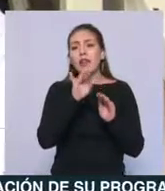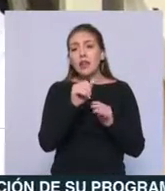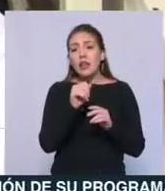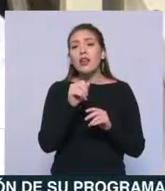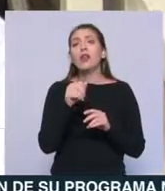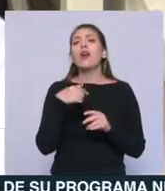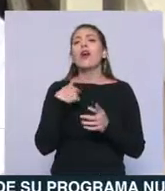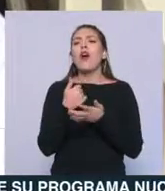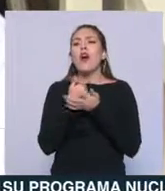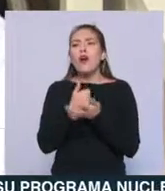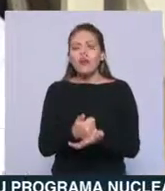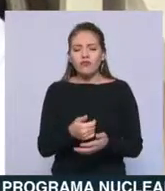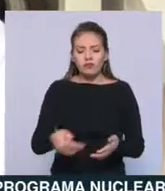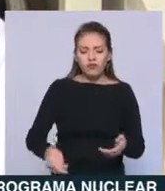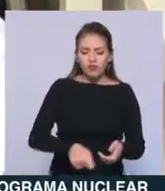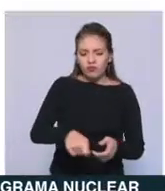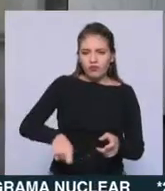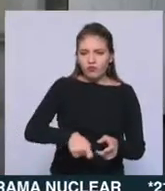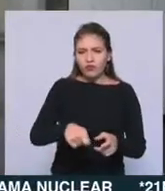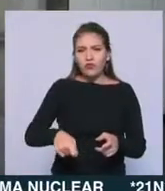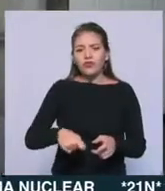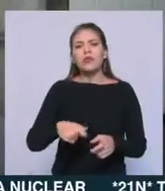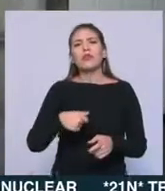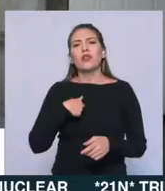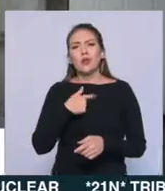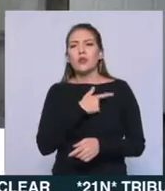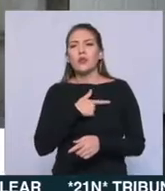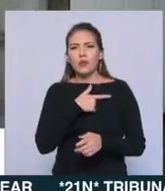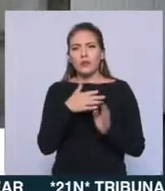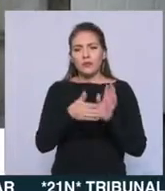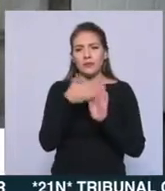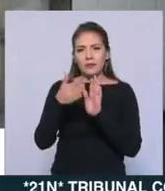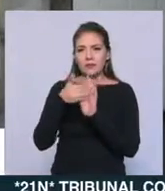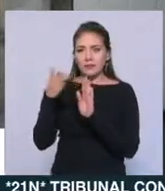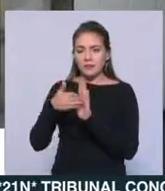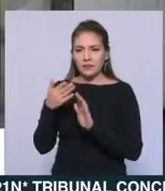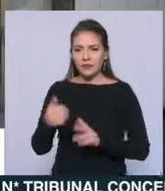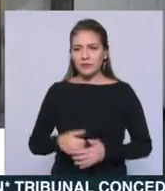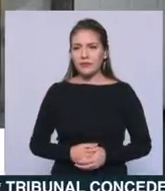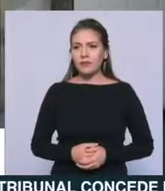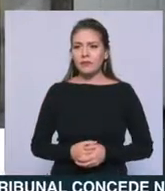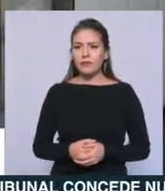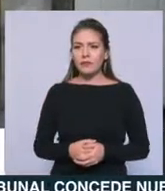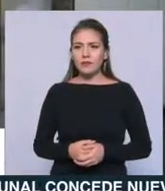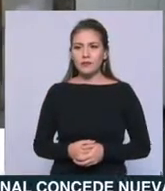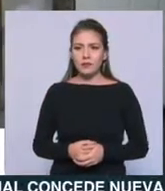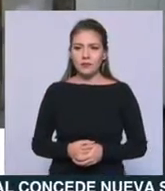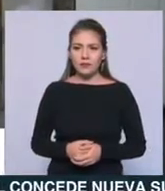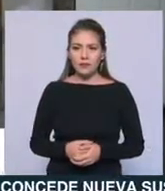hacía la mezcla y así, me gusta. Con imágenes de Manuel Hernández, Gloria López, 21 Noticias.